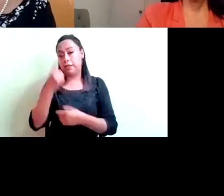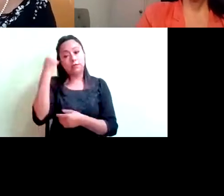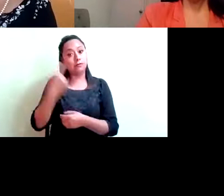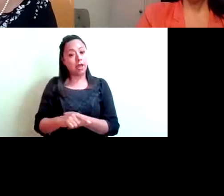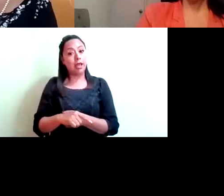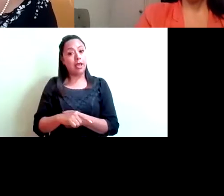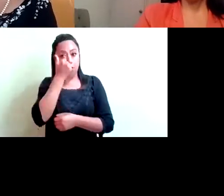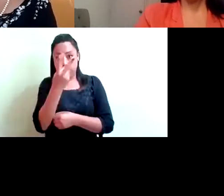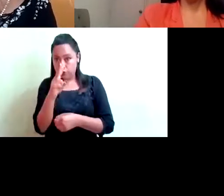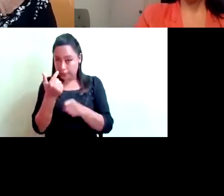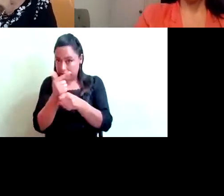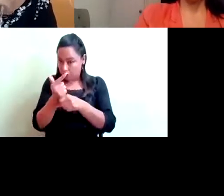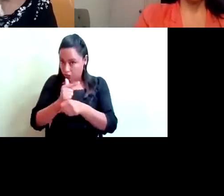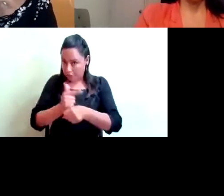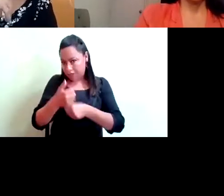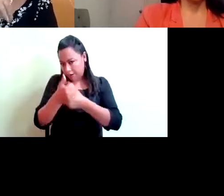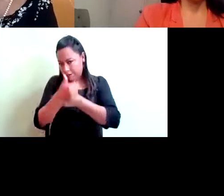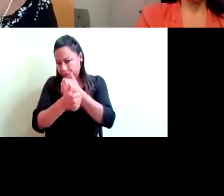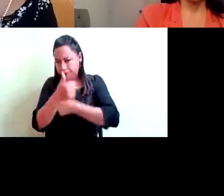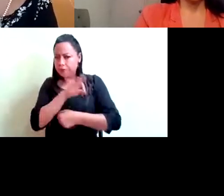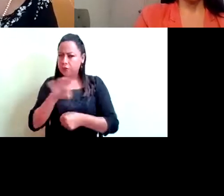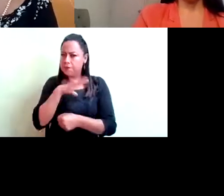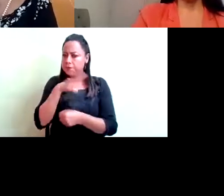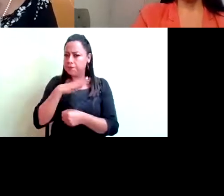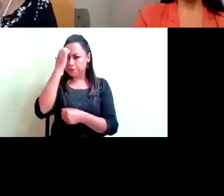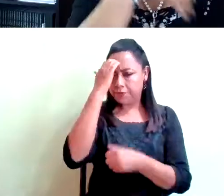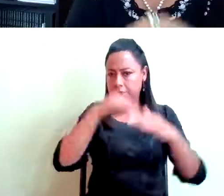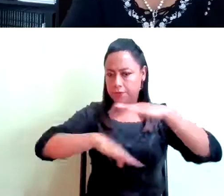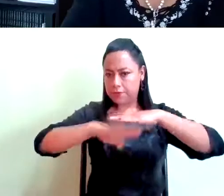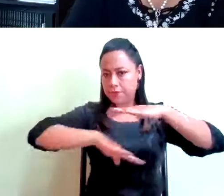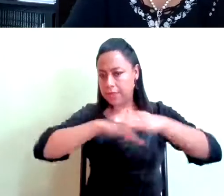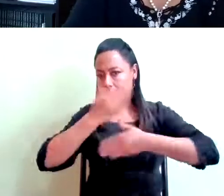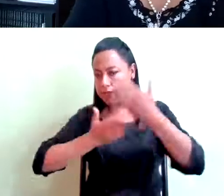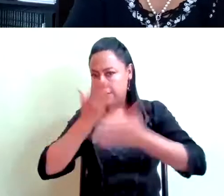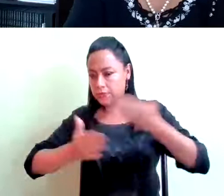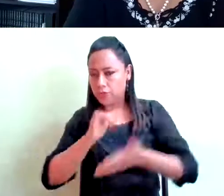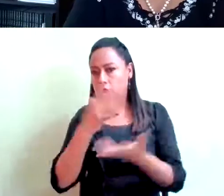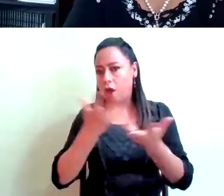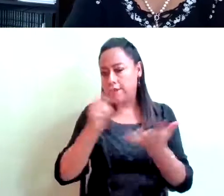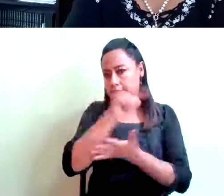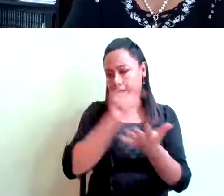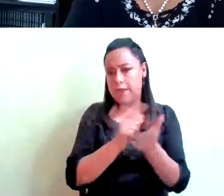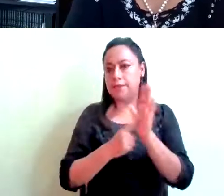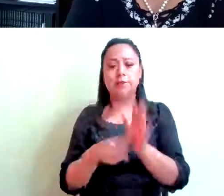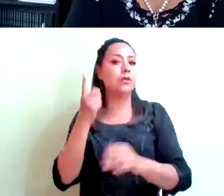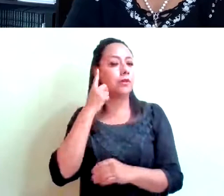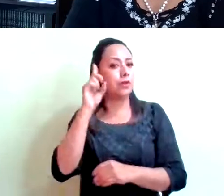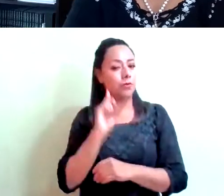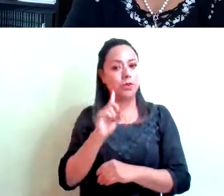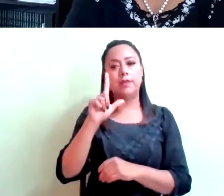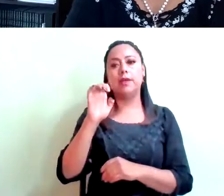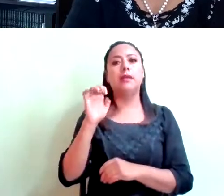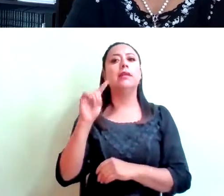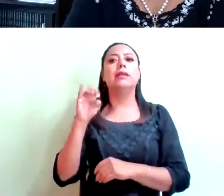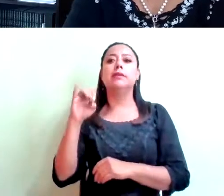puedan adquirir los conocimientos básicos del estudio legislativo, que presentó la diputada Leticia Estrada Hernández del Grupo